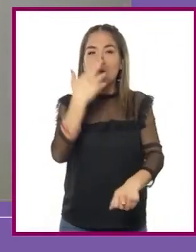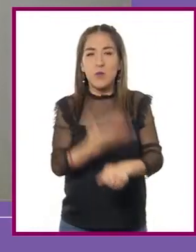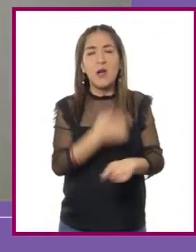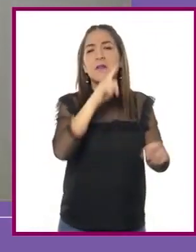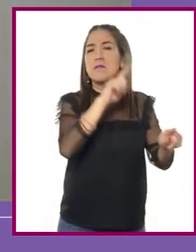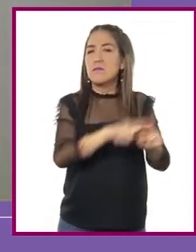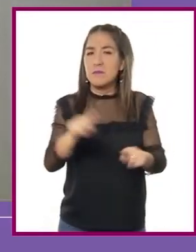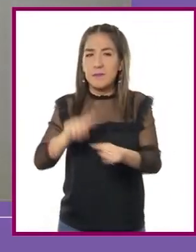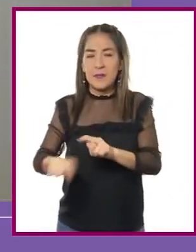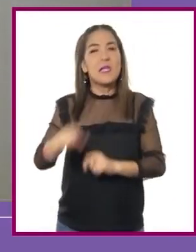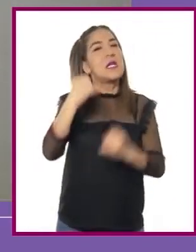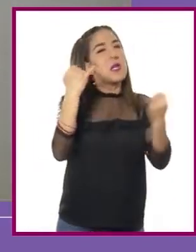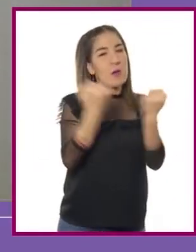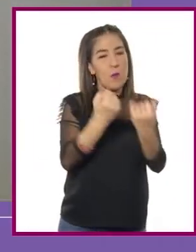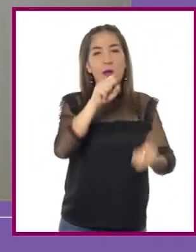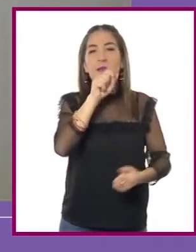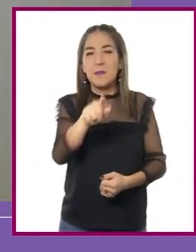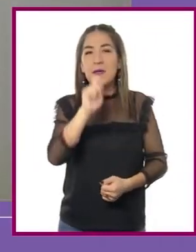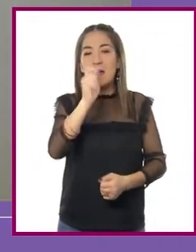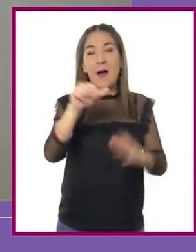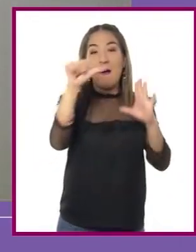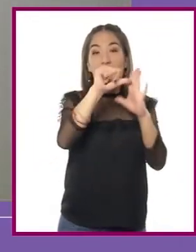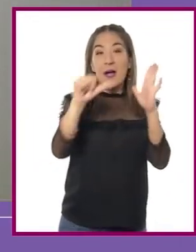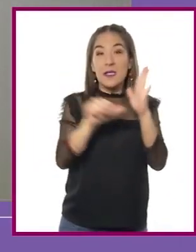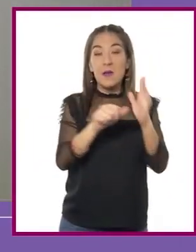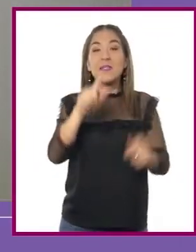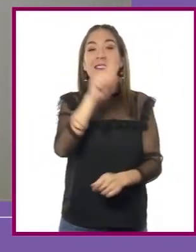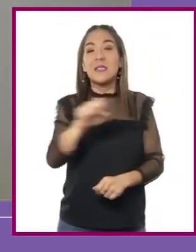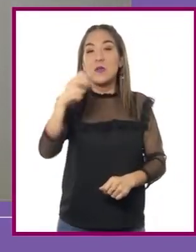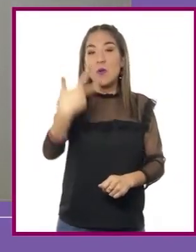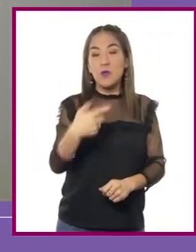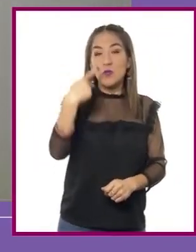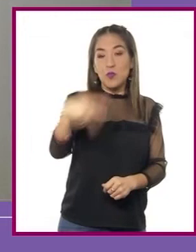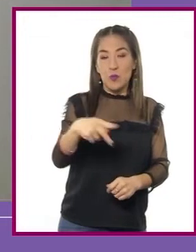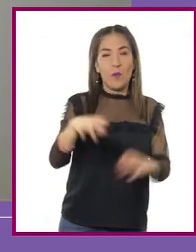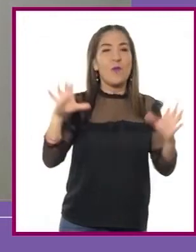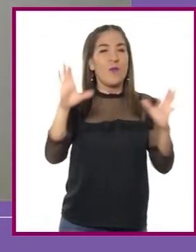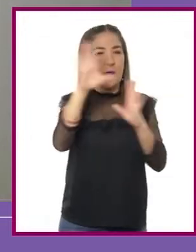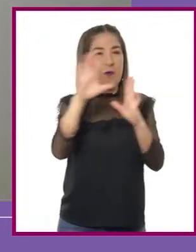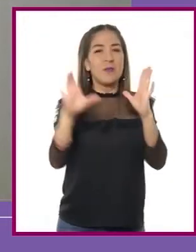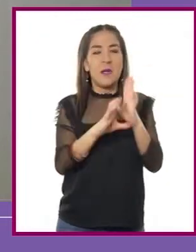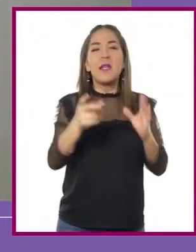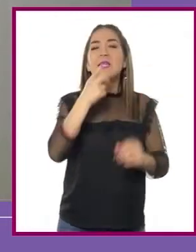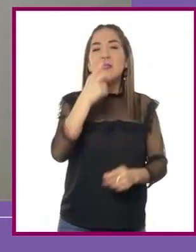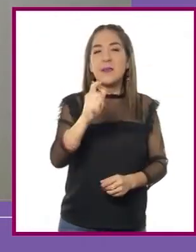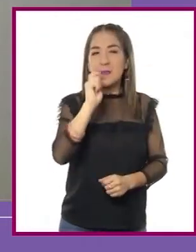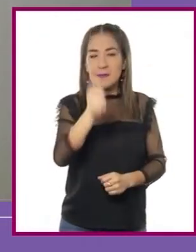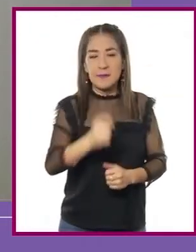naturaleza. Asimismo, en el artículo 108 de la Constitución menciona que